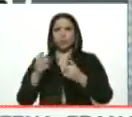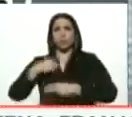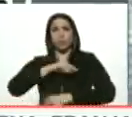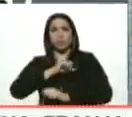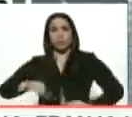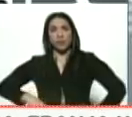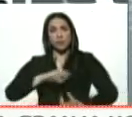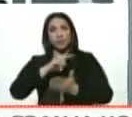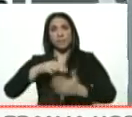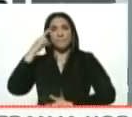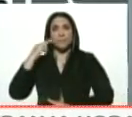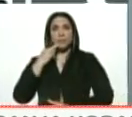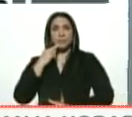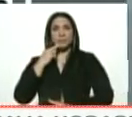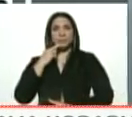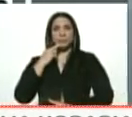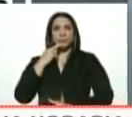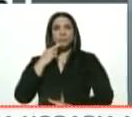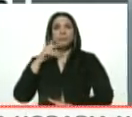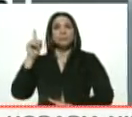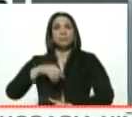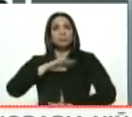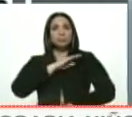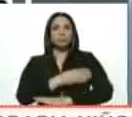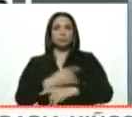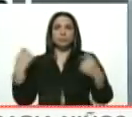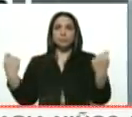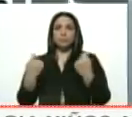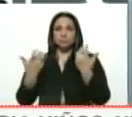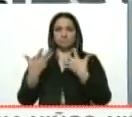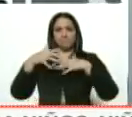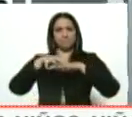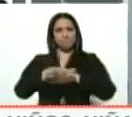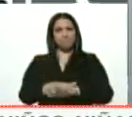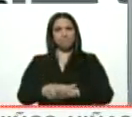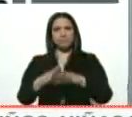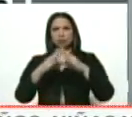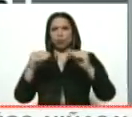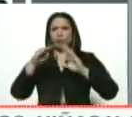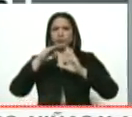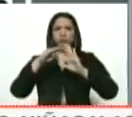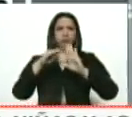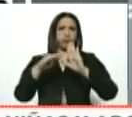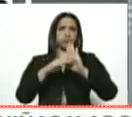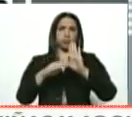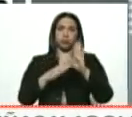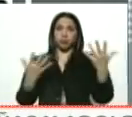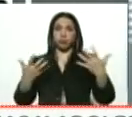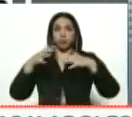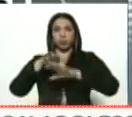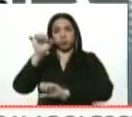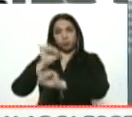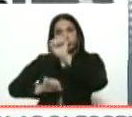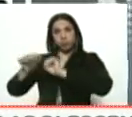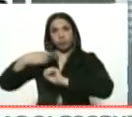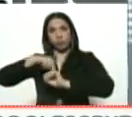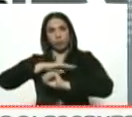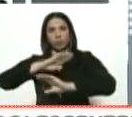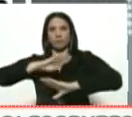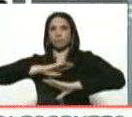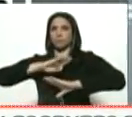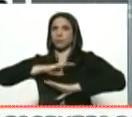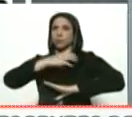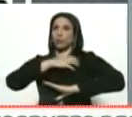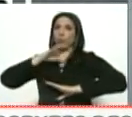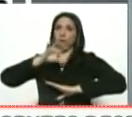Nacional Bolivariana, bueno, del poder popular articulado, todos los niveles articulados en la defensa de nuestra sagrada